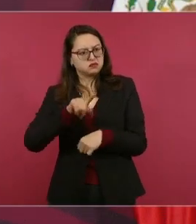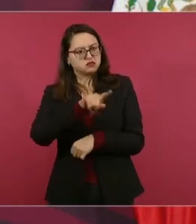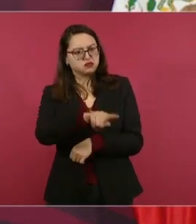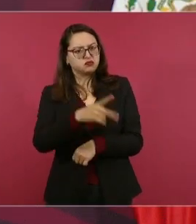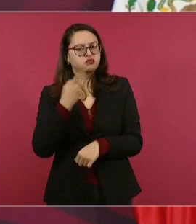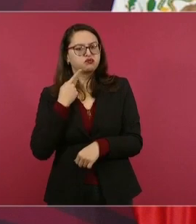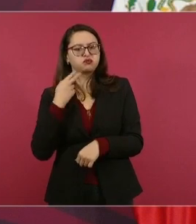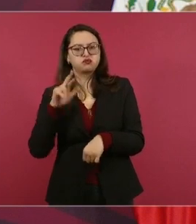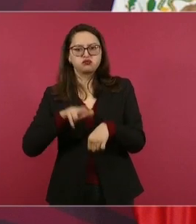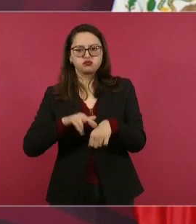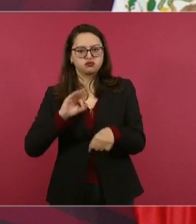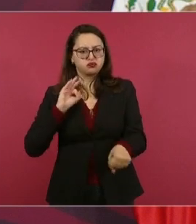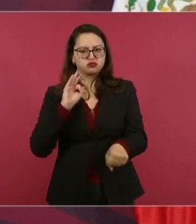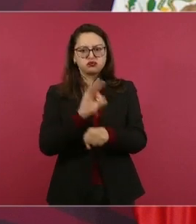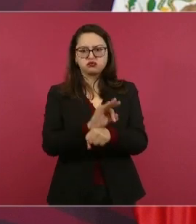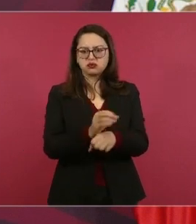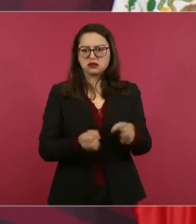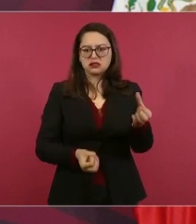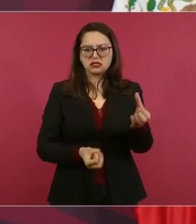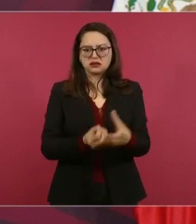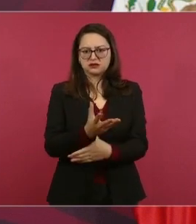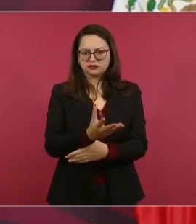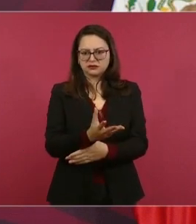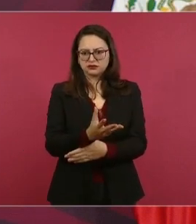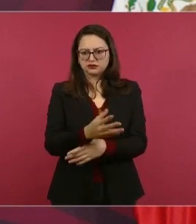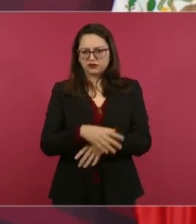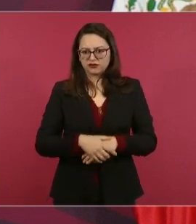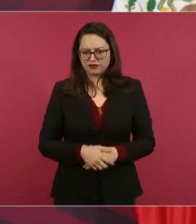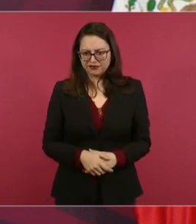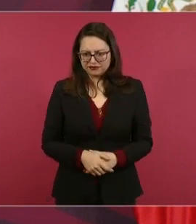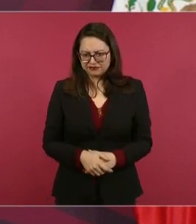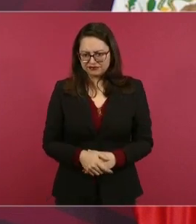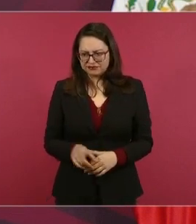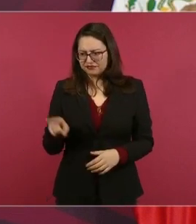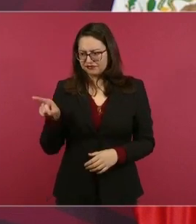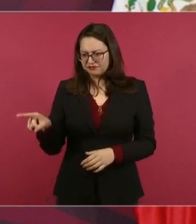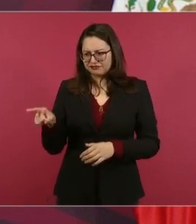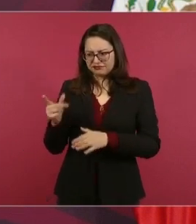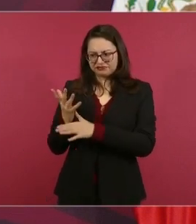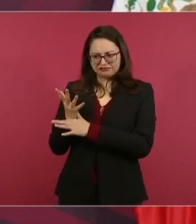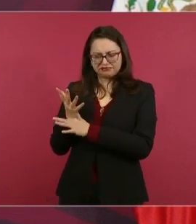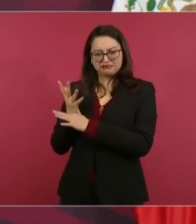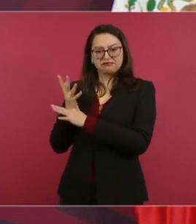Se dedicó a decir de que el Poder Judicial estaba por encima